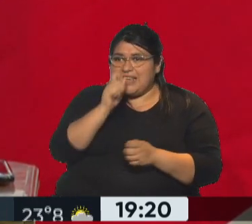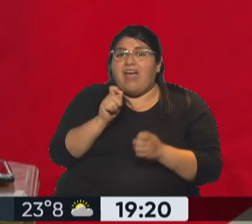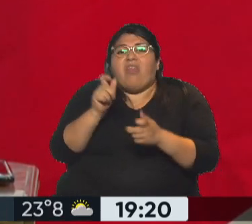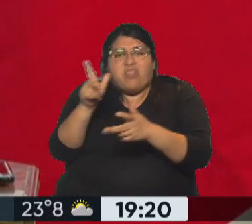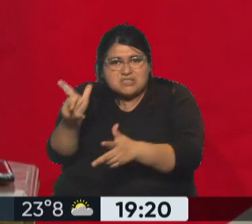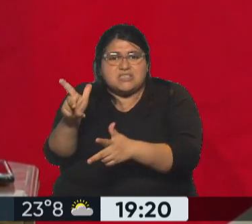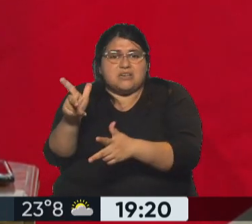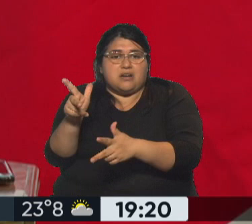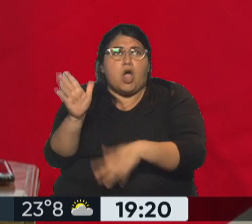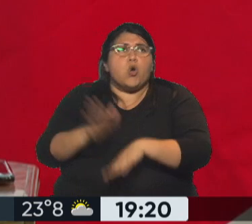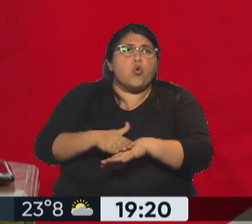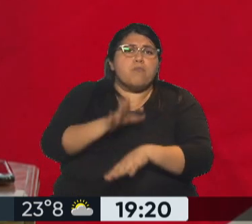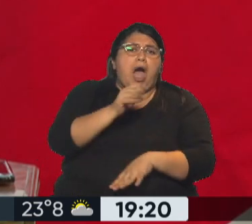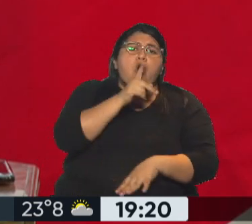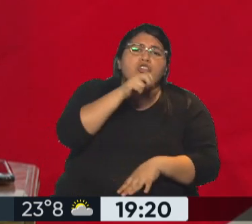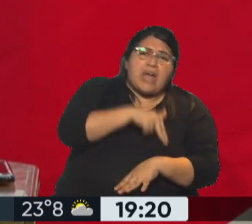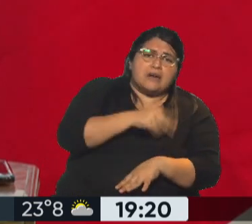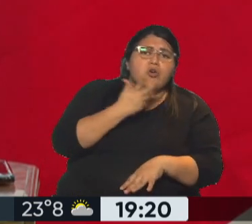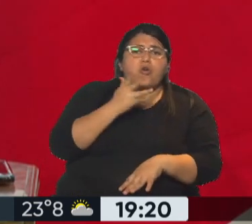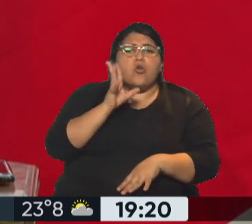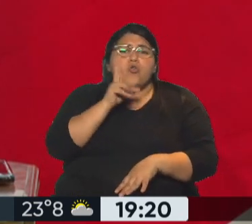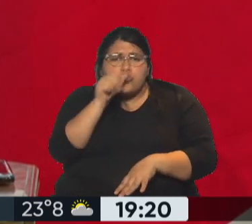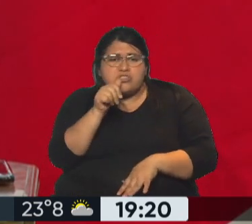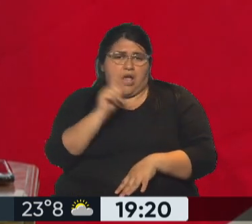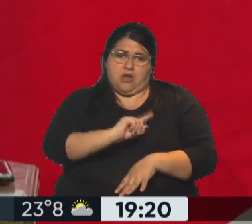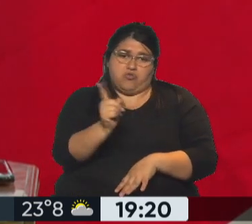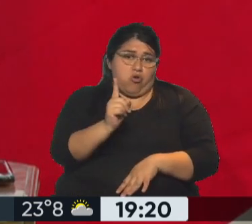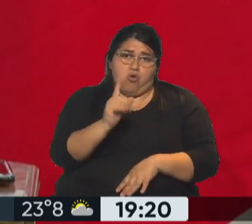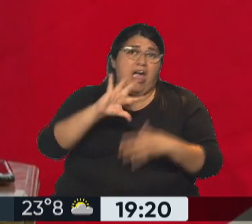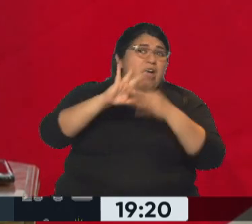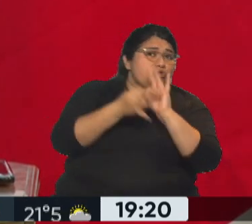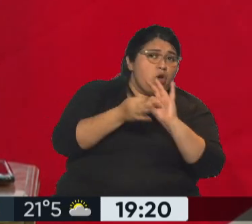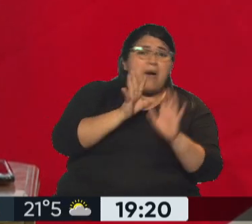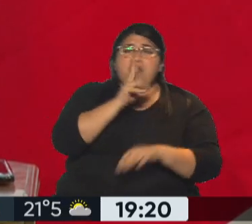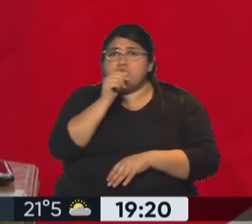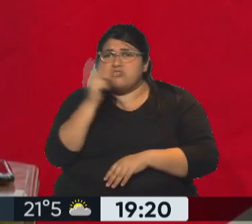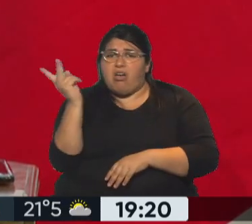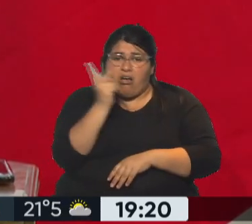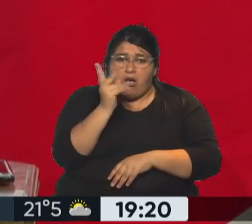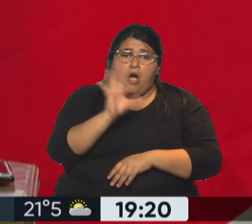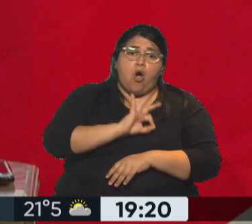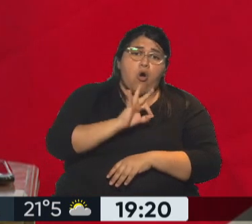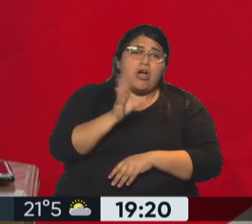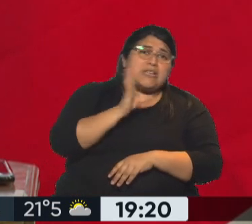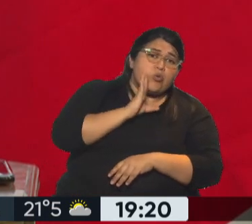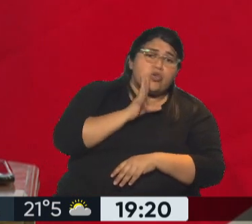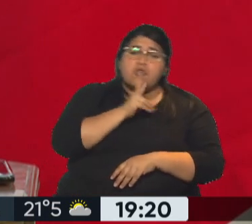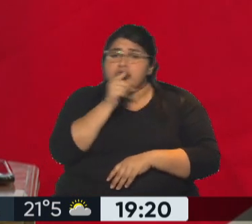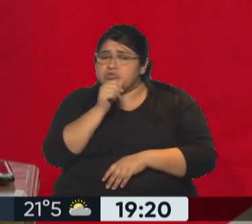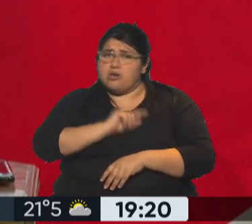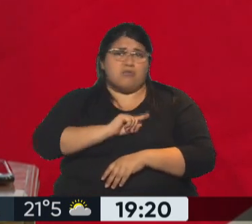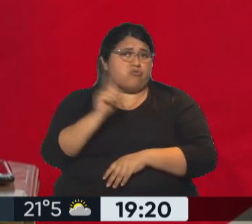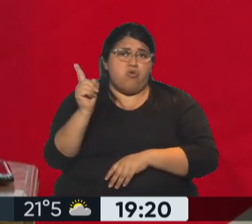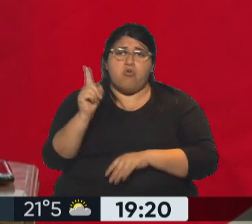problema de la OTAN con Rusia, ni era un problema de Europa con Rusia, ni era un problema de Rusia con los Estados Unidos, era un problema del